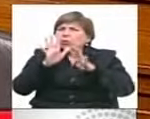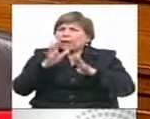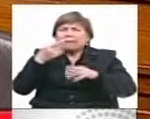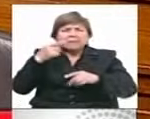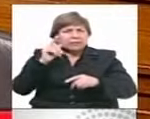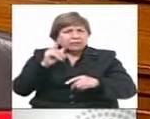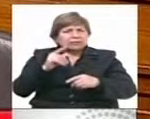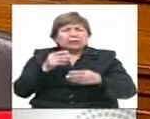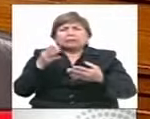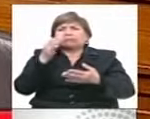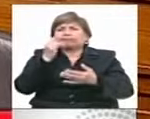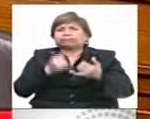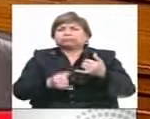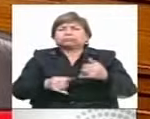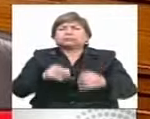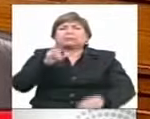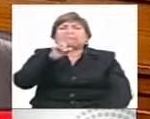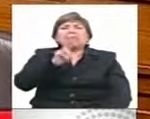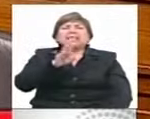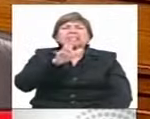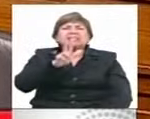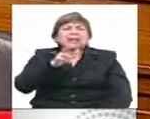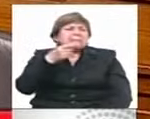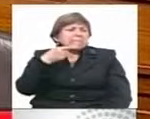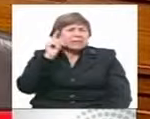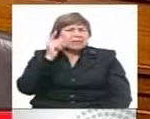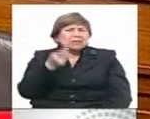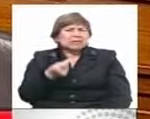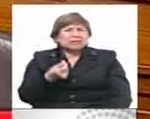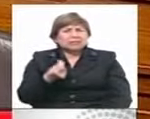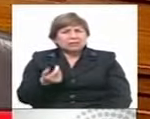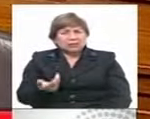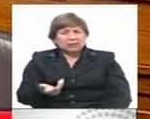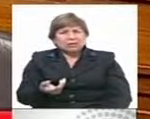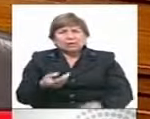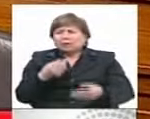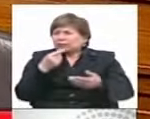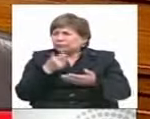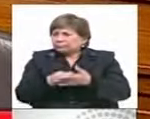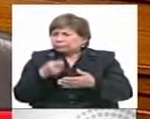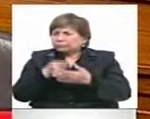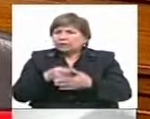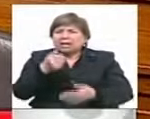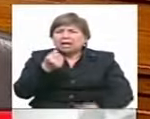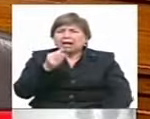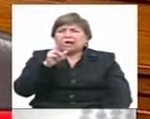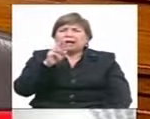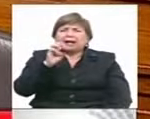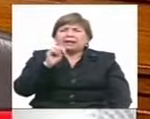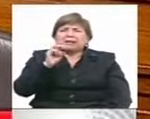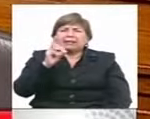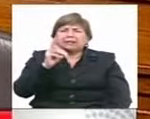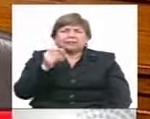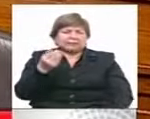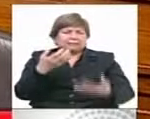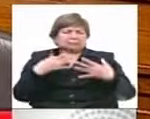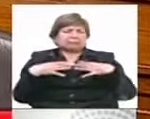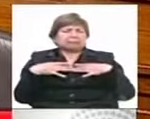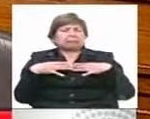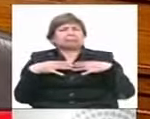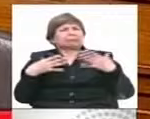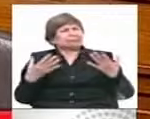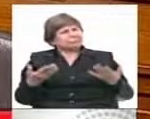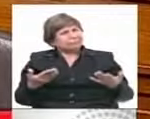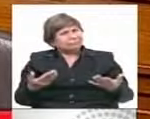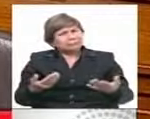millones y han terminado en 23 millones de soles. A punta de adendas quieren hacerse millonarios.